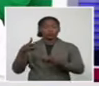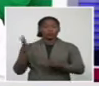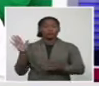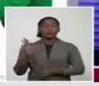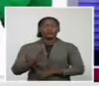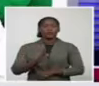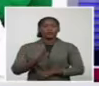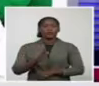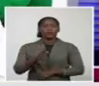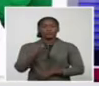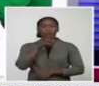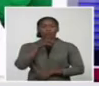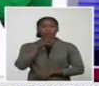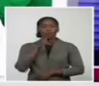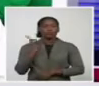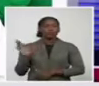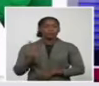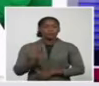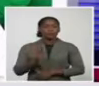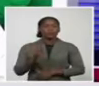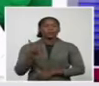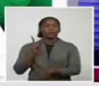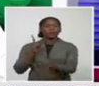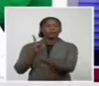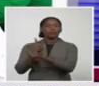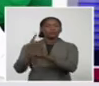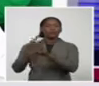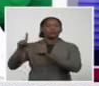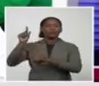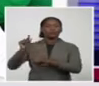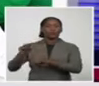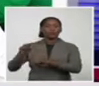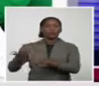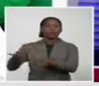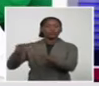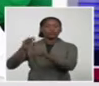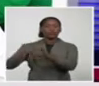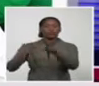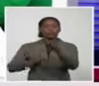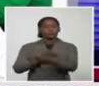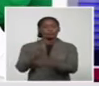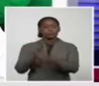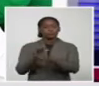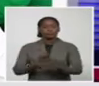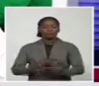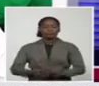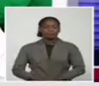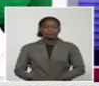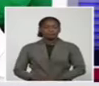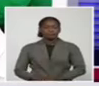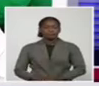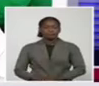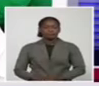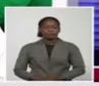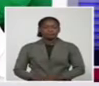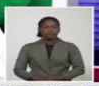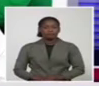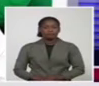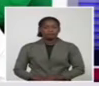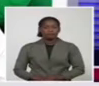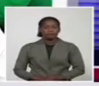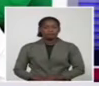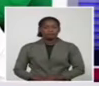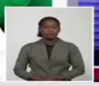transmisión propia de Cuba, contacto de un caso confirmado previamente. Los casos autóctonos,